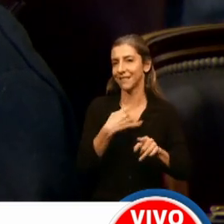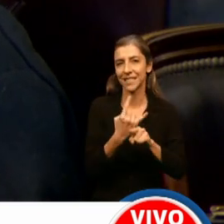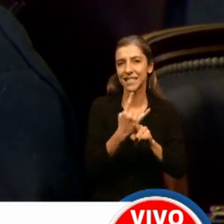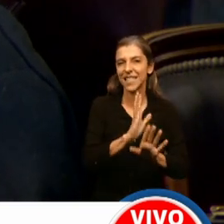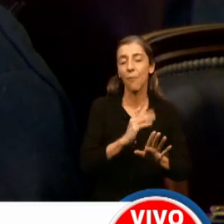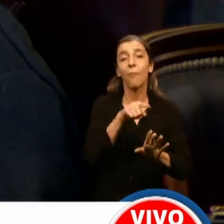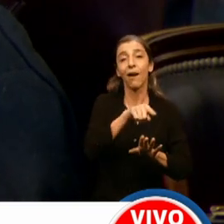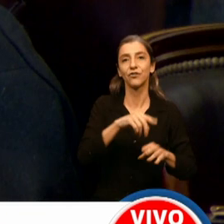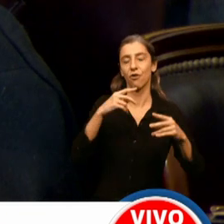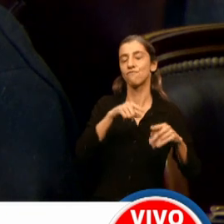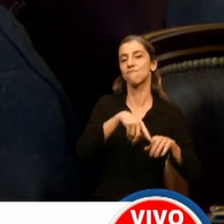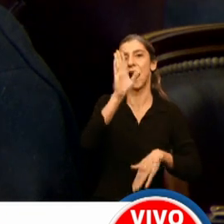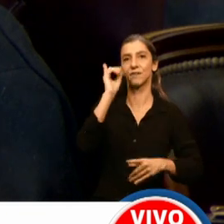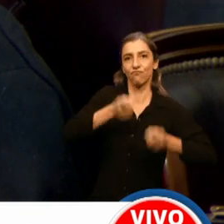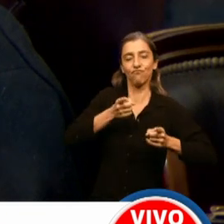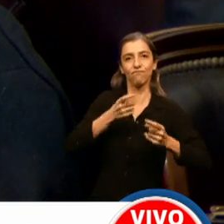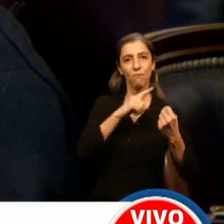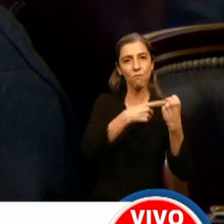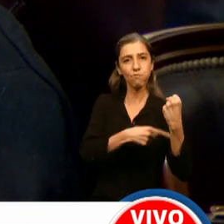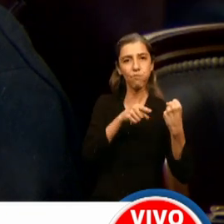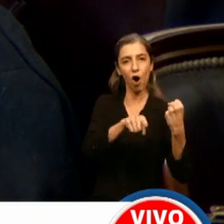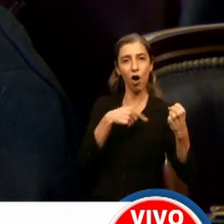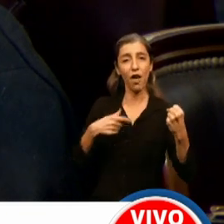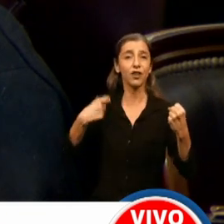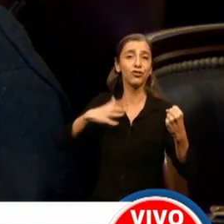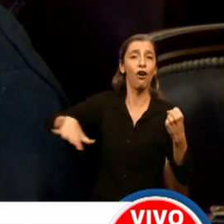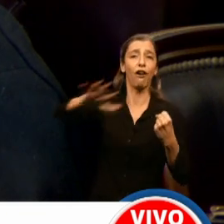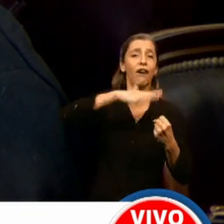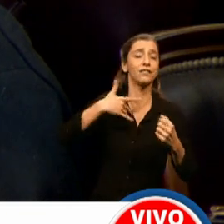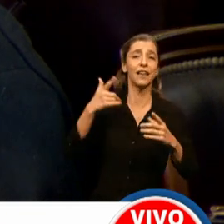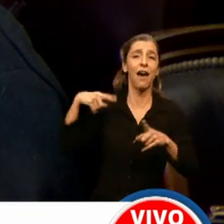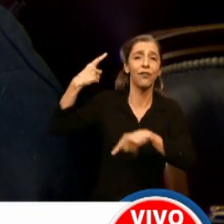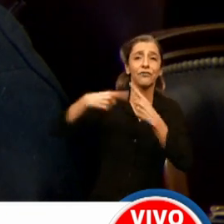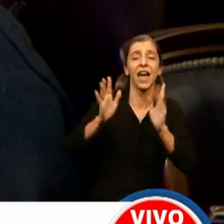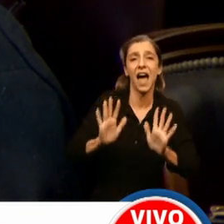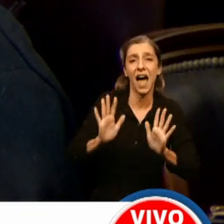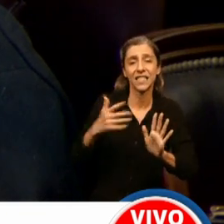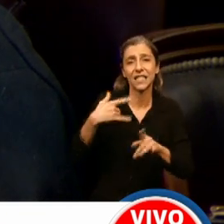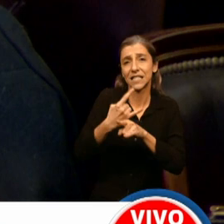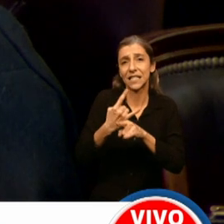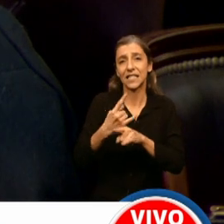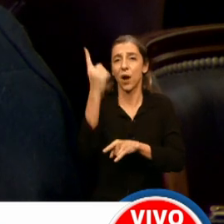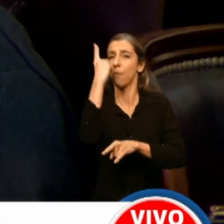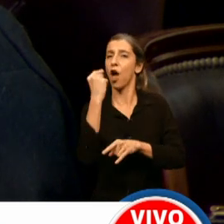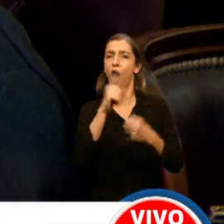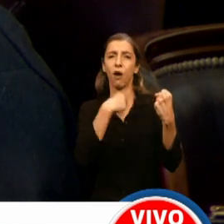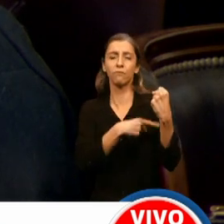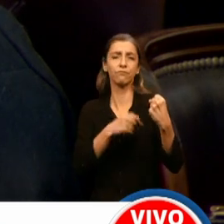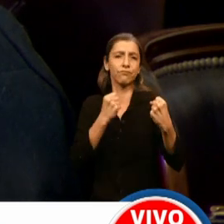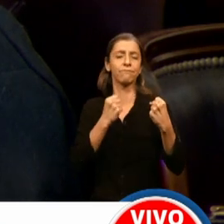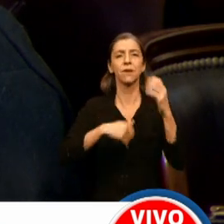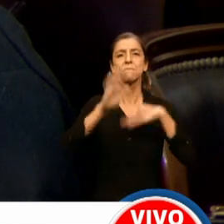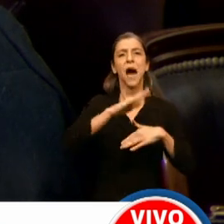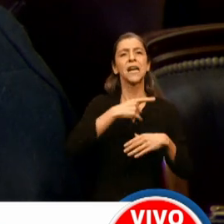ideología dominante de una época y una sociedad determinada garante del orden social patriarcal reproductora del orden